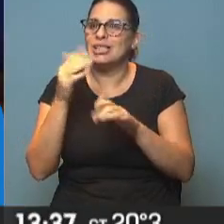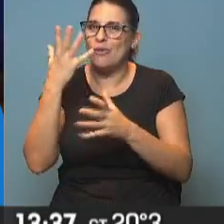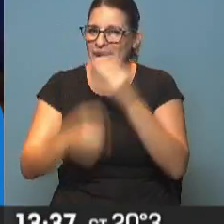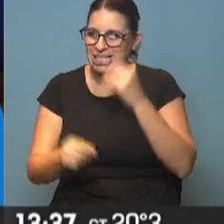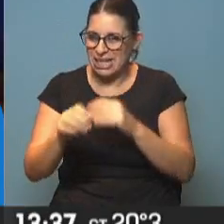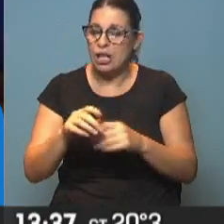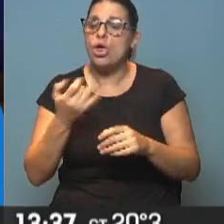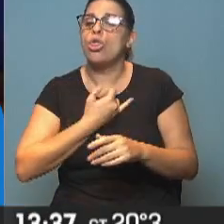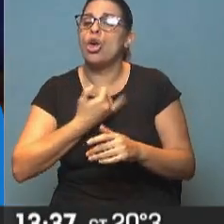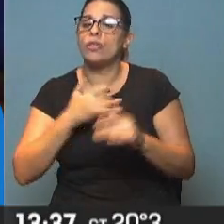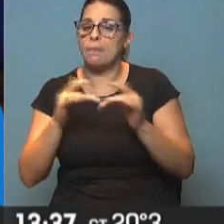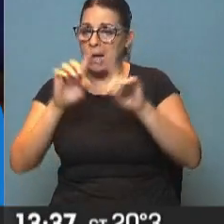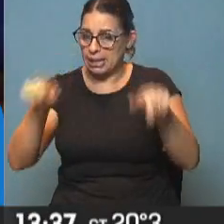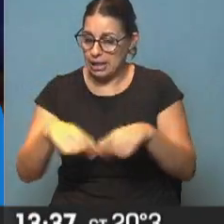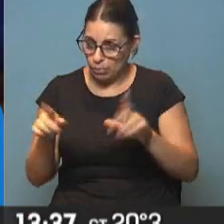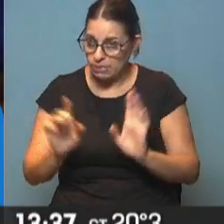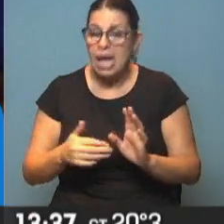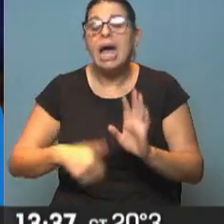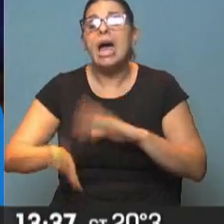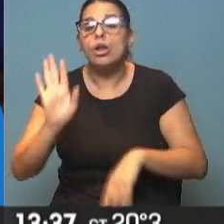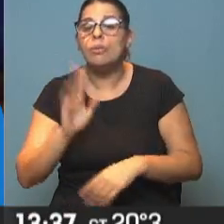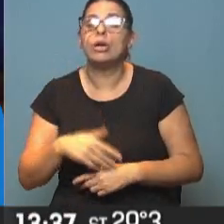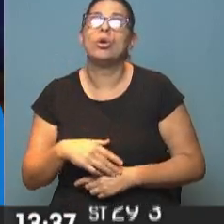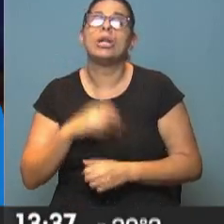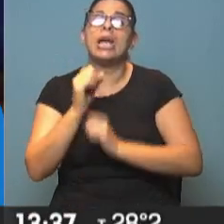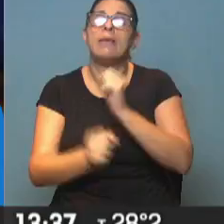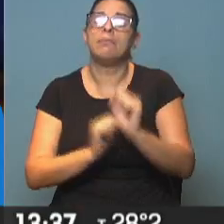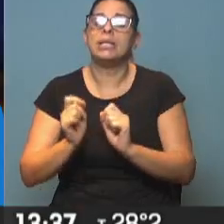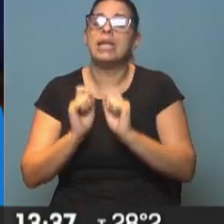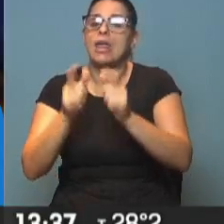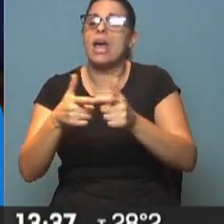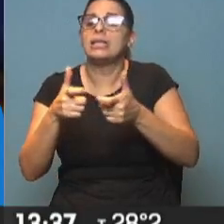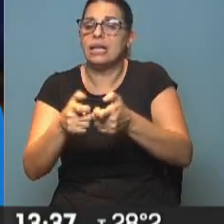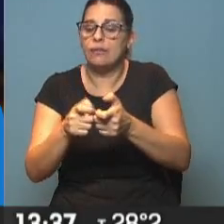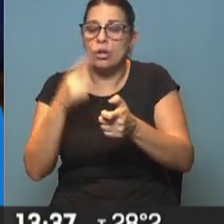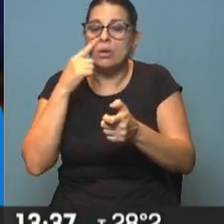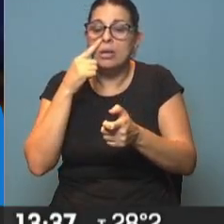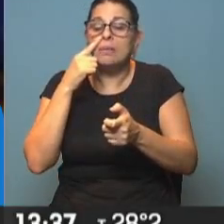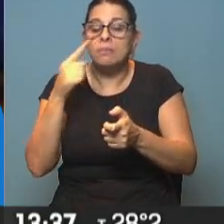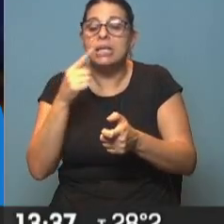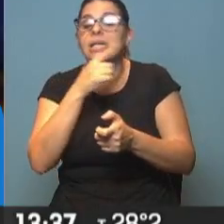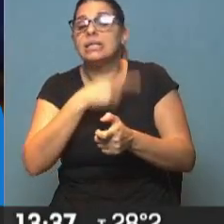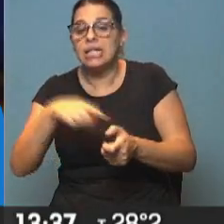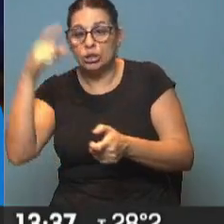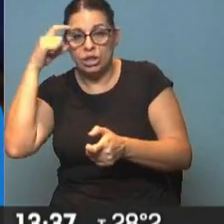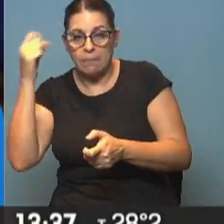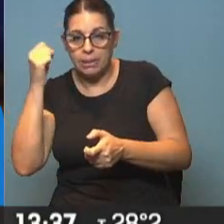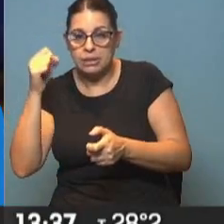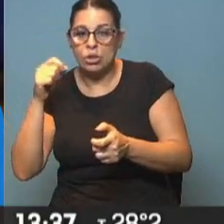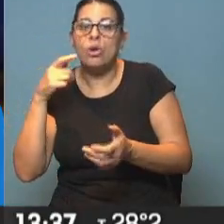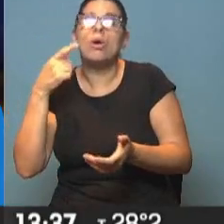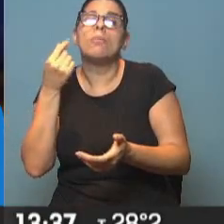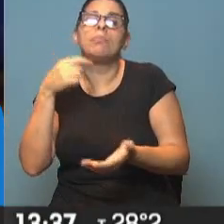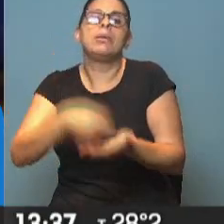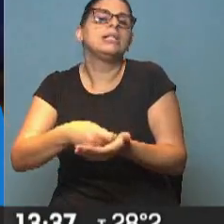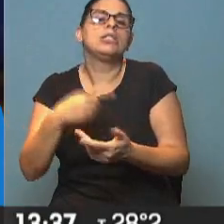páginas web y en vez de a lo mejor el proveedor ofrecer el producto a 1.110 que estaba a 110 tiene